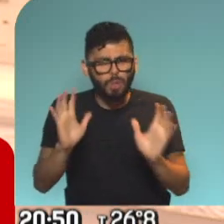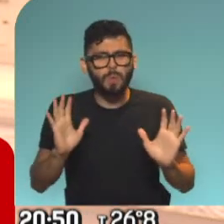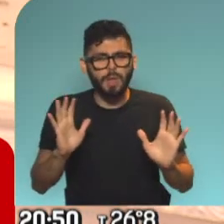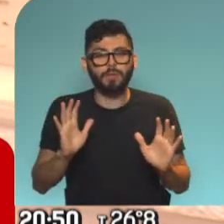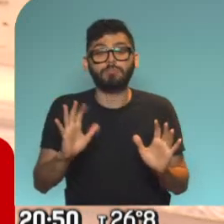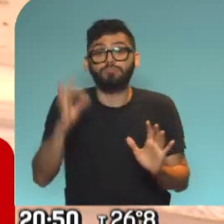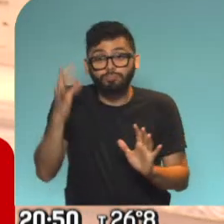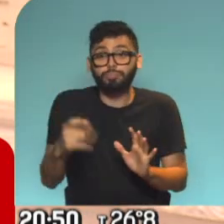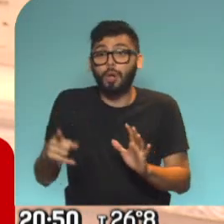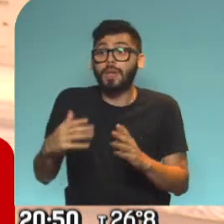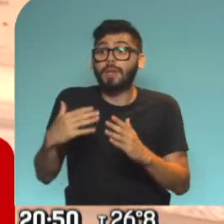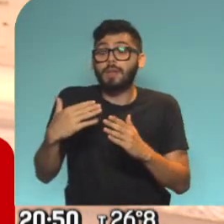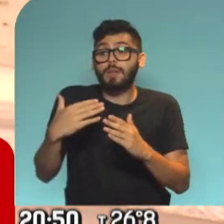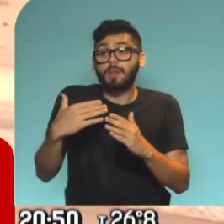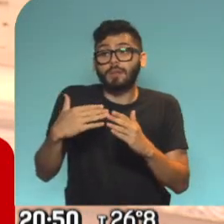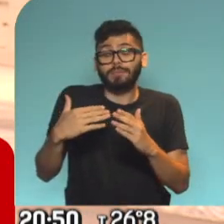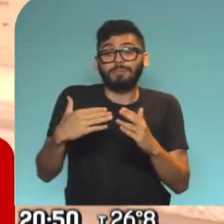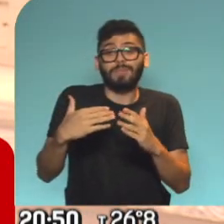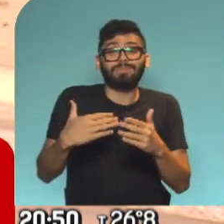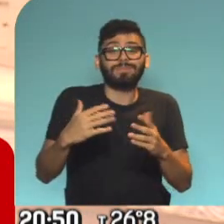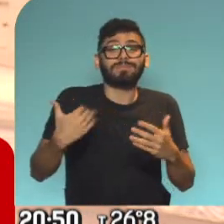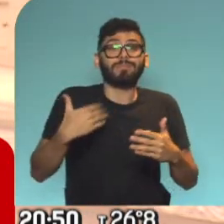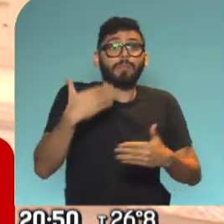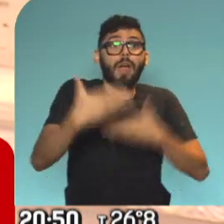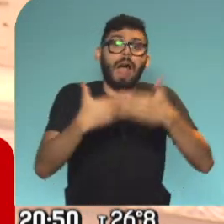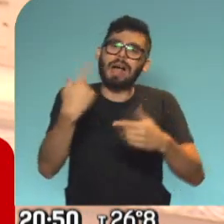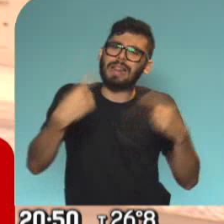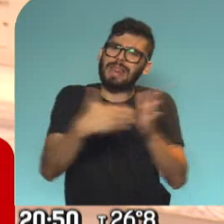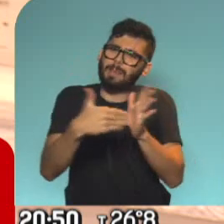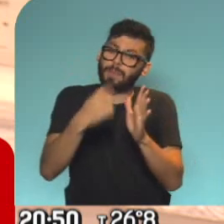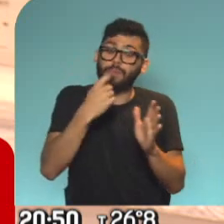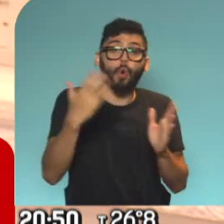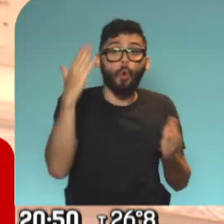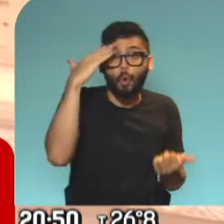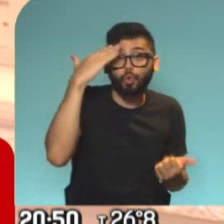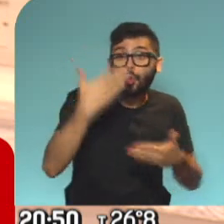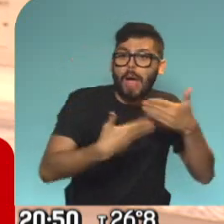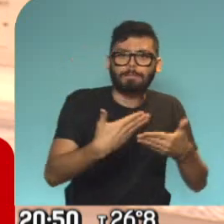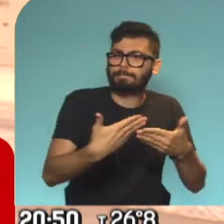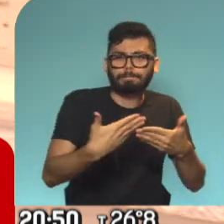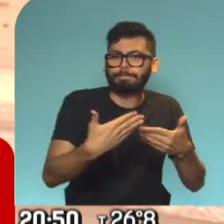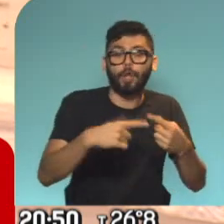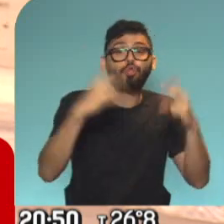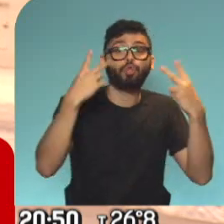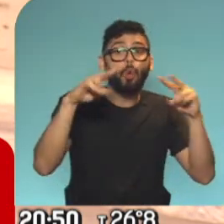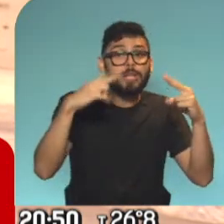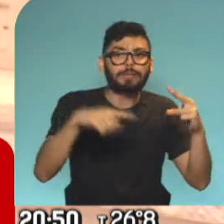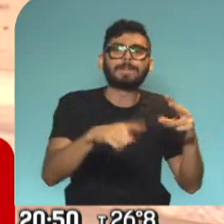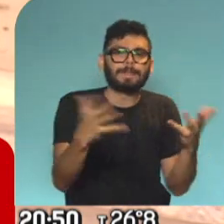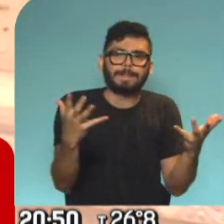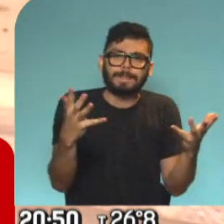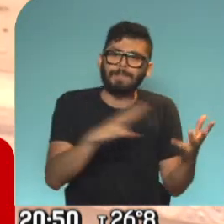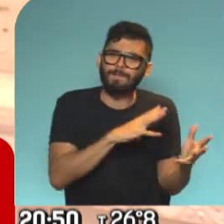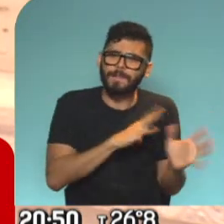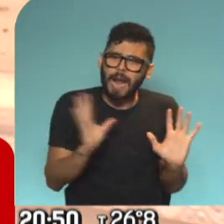si bien es un crecimiento heterogéneo, porque todavía hay actividades como las industrias culturales o como el turismo que todavía siguen necesitando